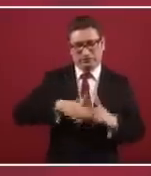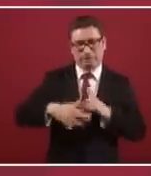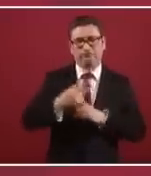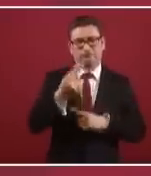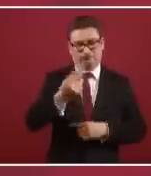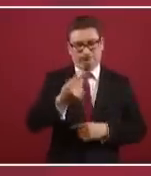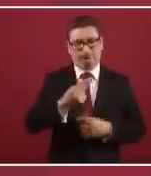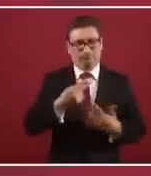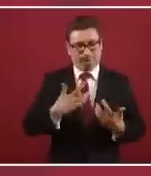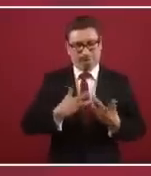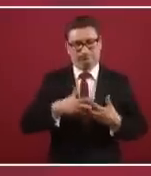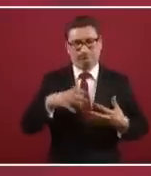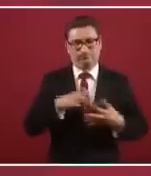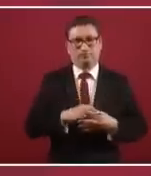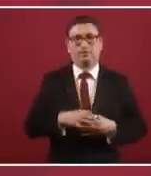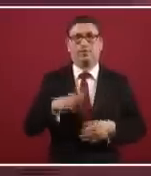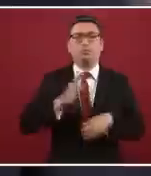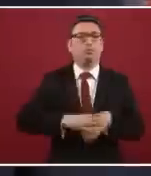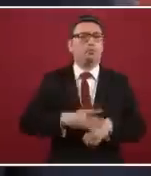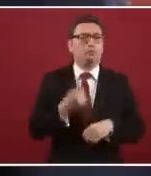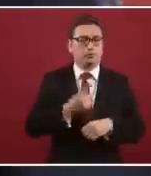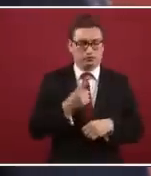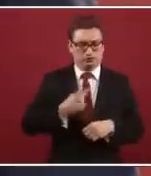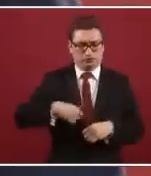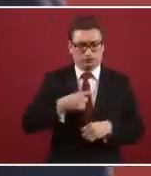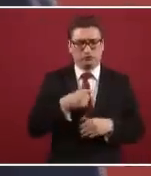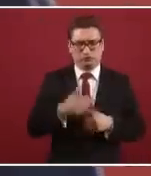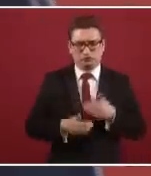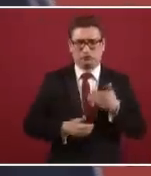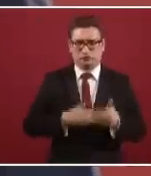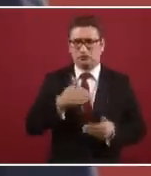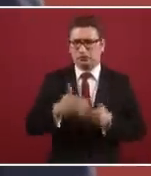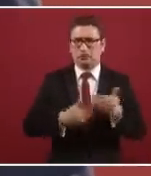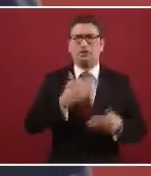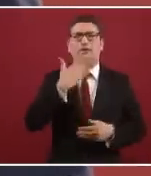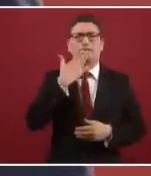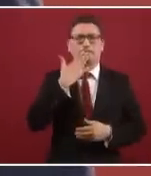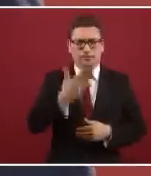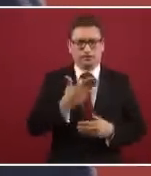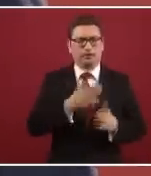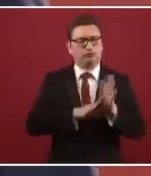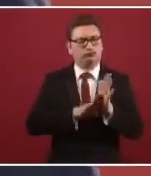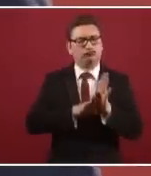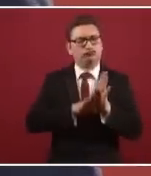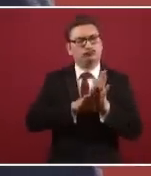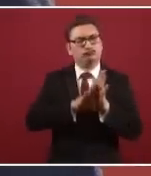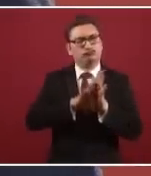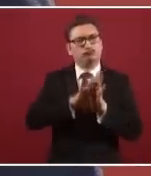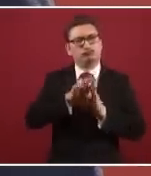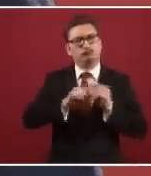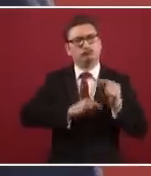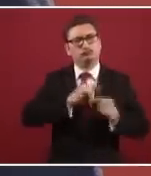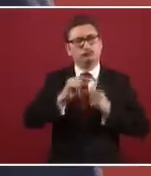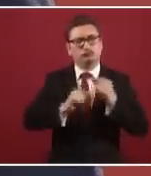y porque vamos bien, se va avanzando